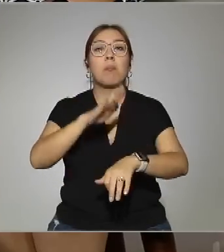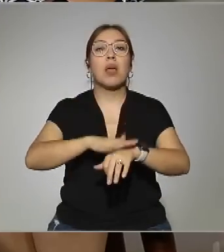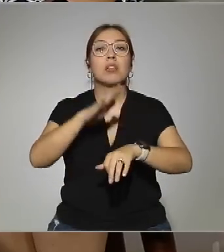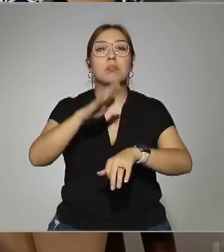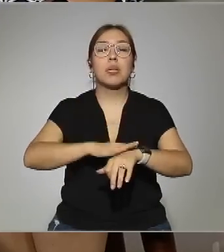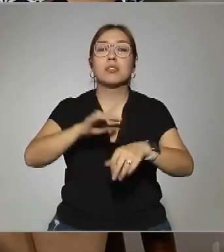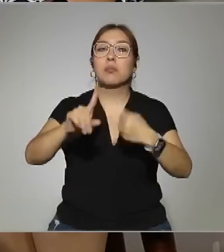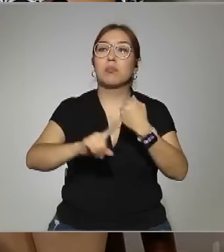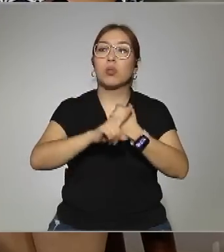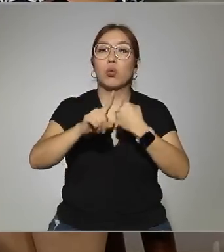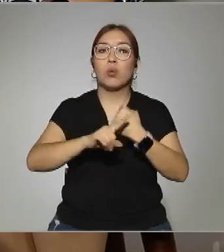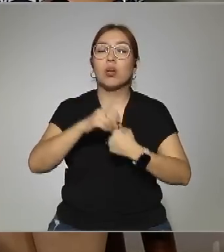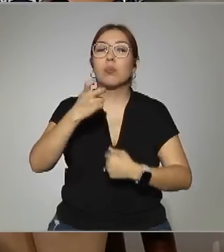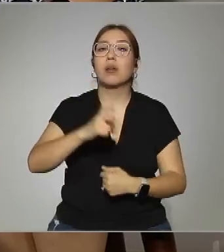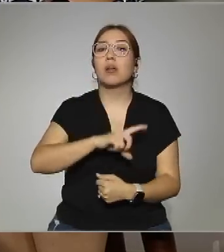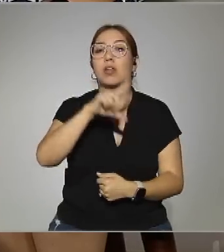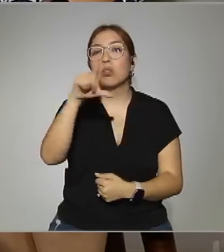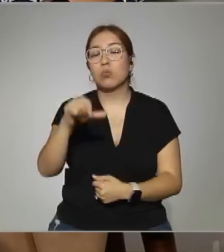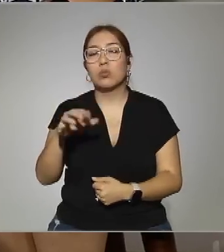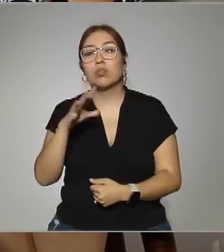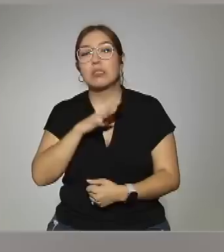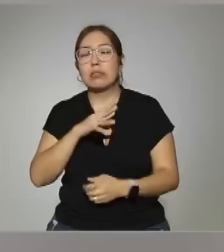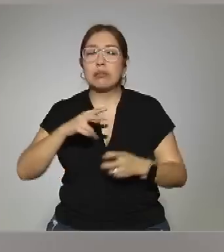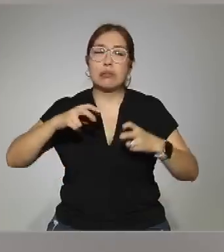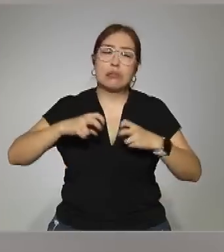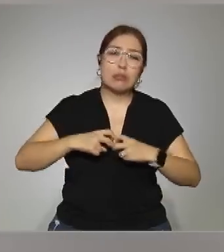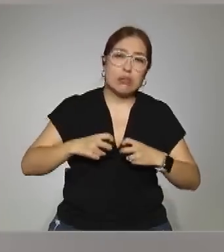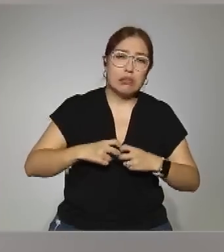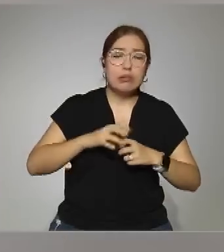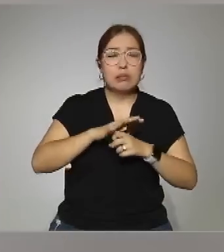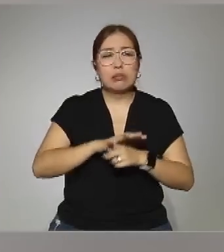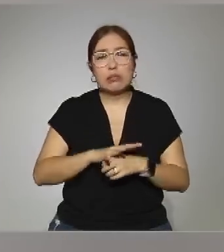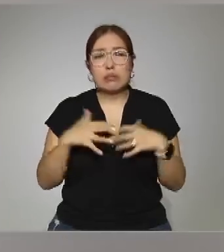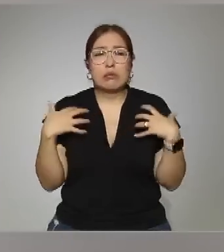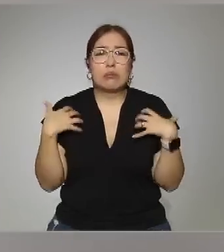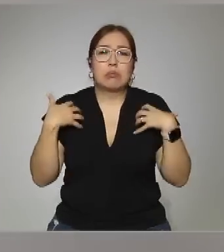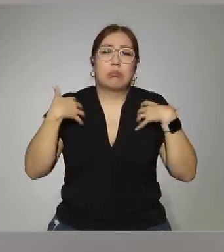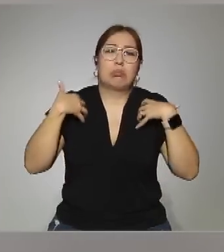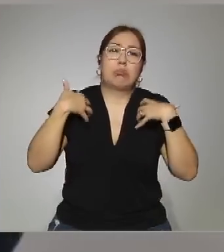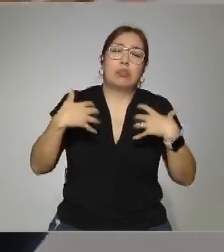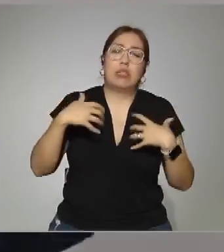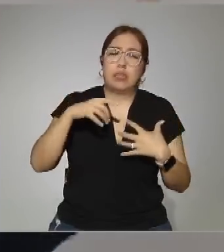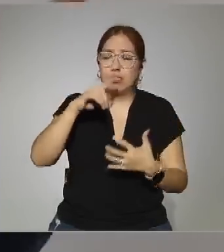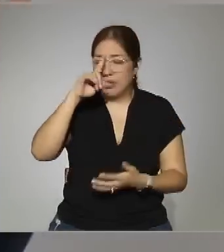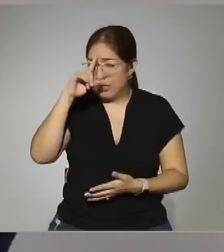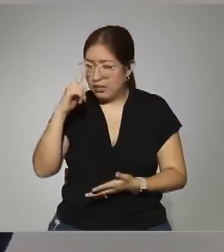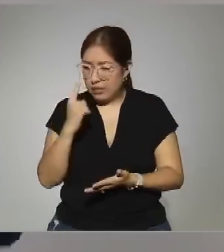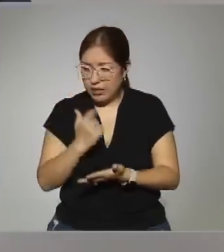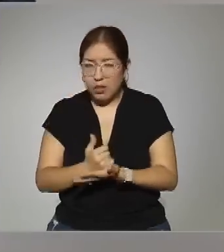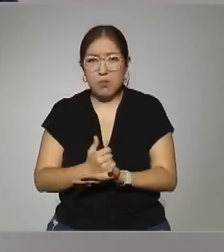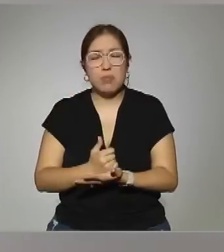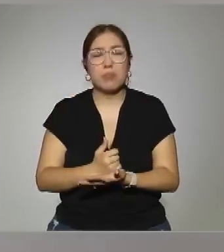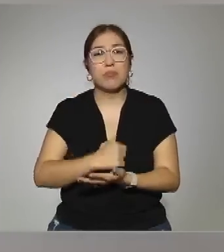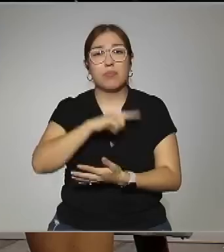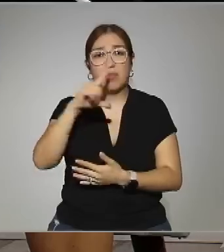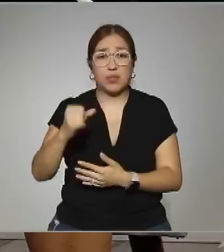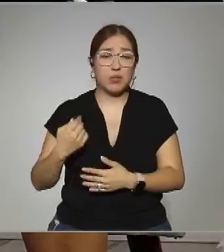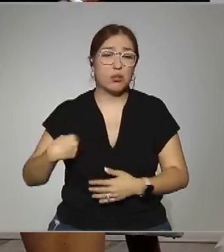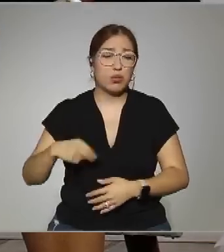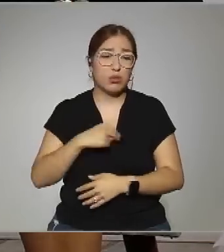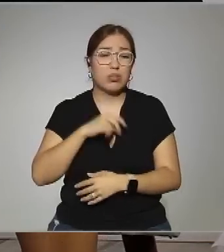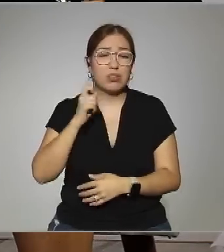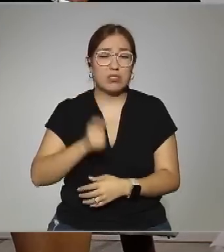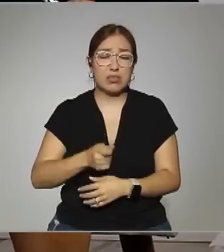puede desembocar en un problema de ansiedad, de depresión, un trastorno por estrés postraumático, y que de alguna forma nosotros también estamos